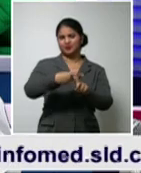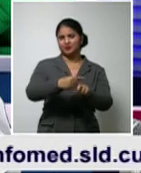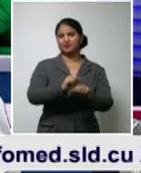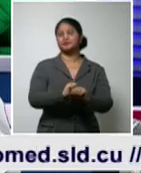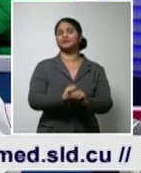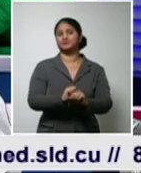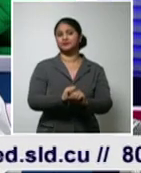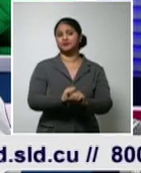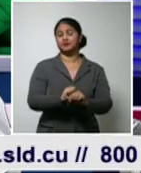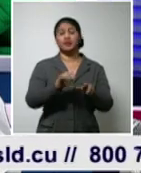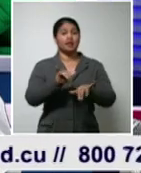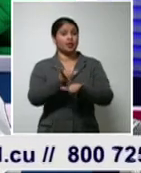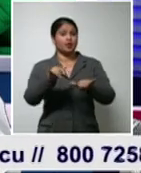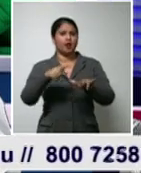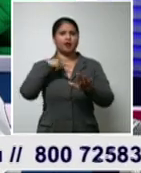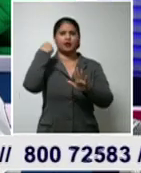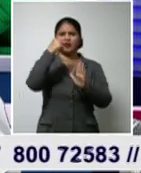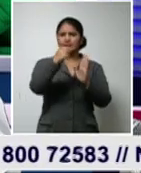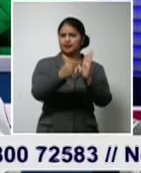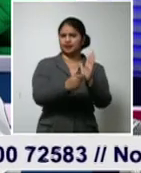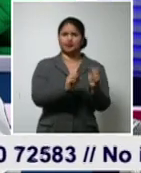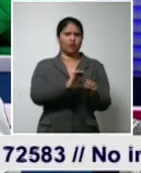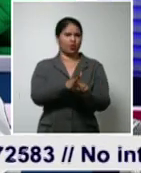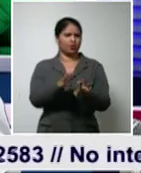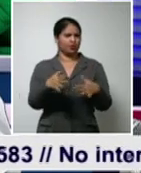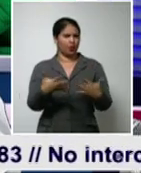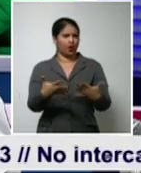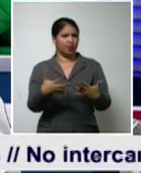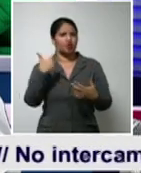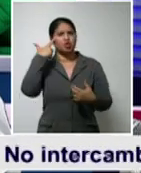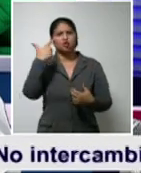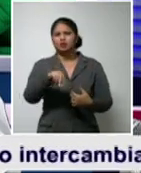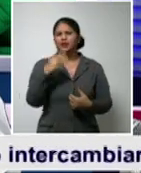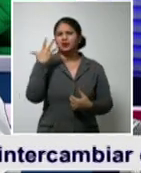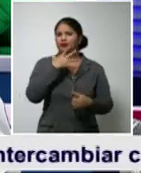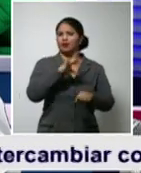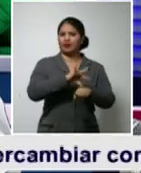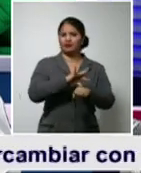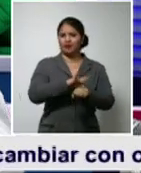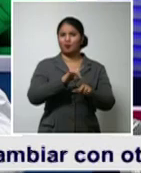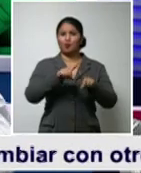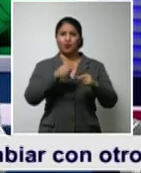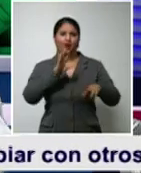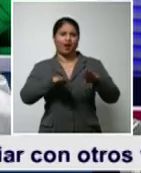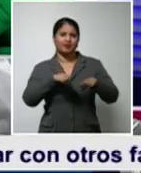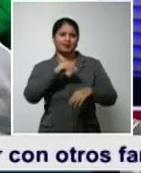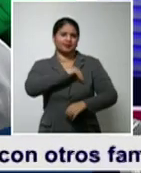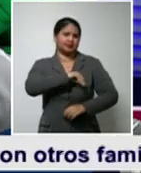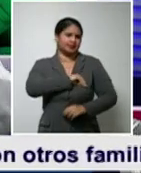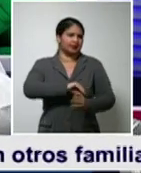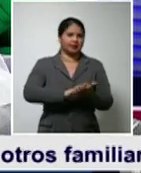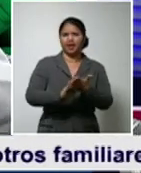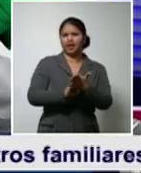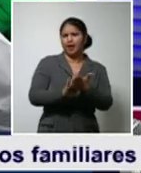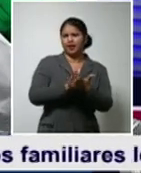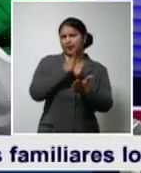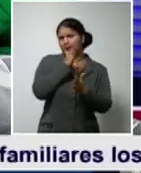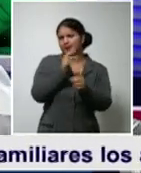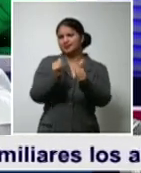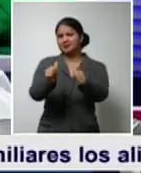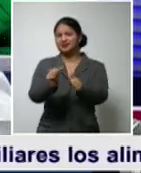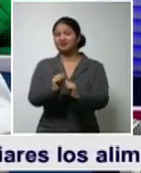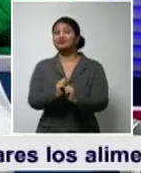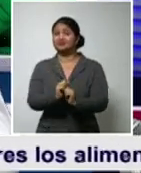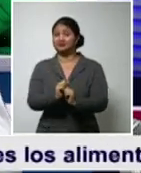síntomas, que tenemos que protegernos en todo momento y aún pensando que estamos rodeados de personas sanas que no tienen